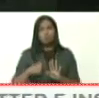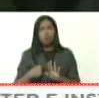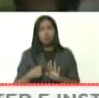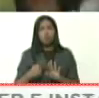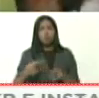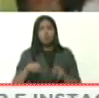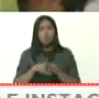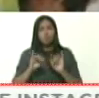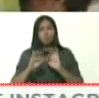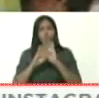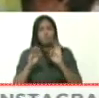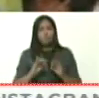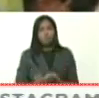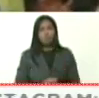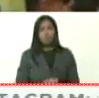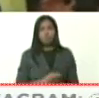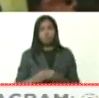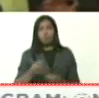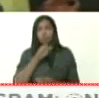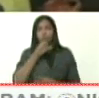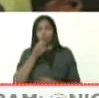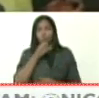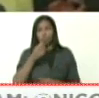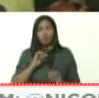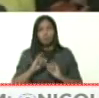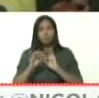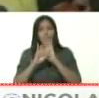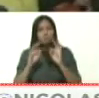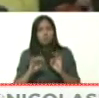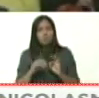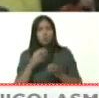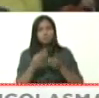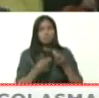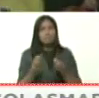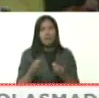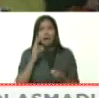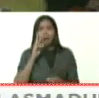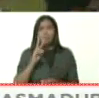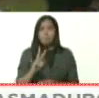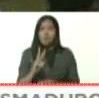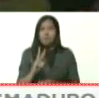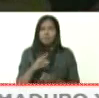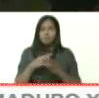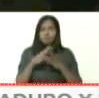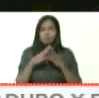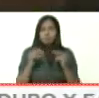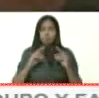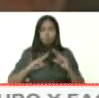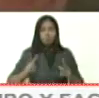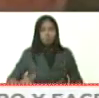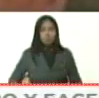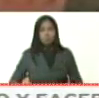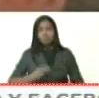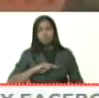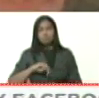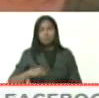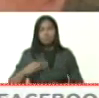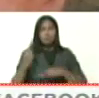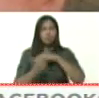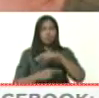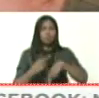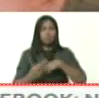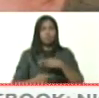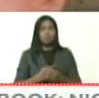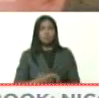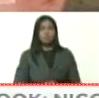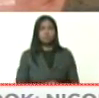documental, sino cada reportaje, cada documental que se haga para visibilizar el humanismo de nuestras revoluciones. ¿Y